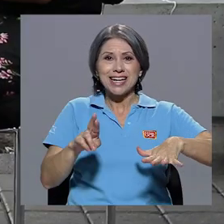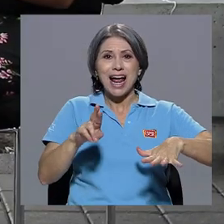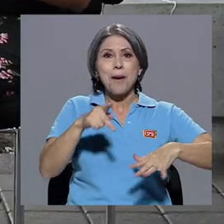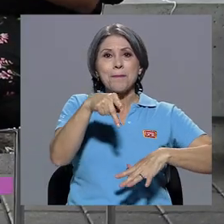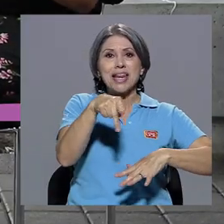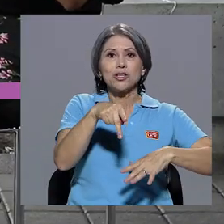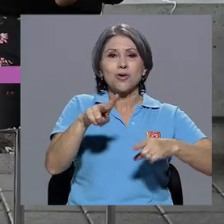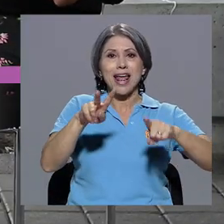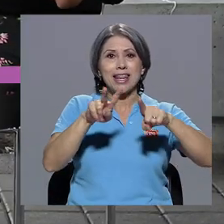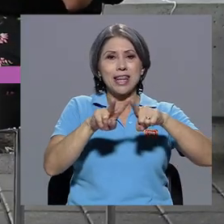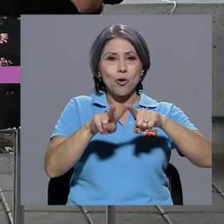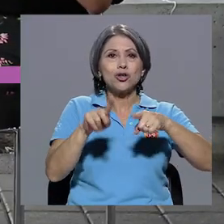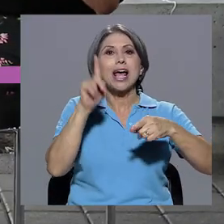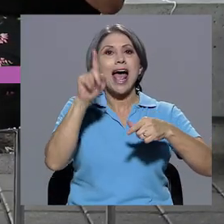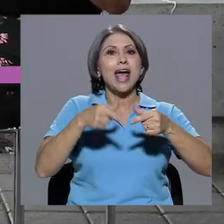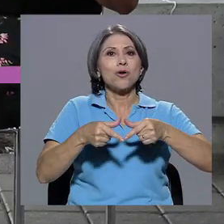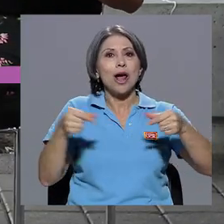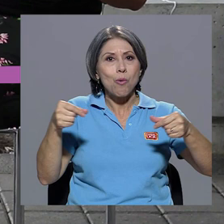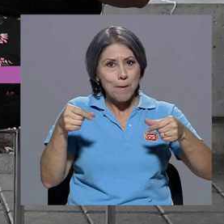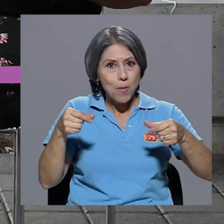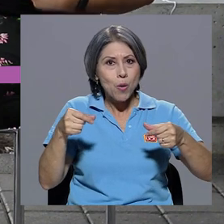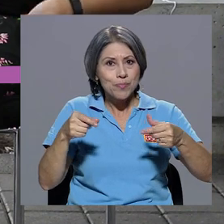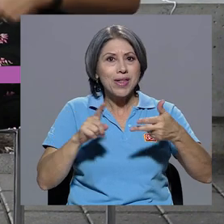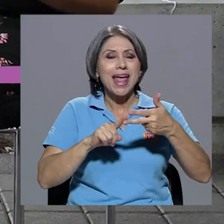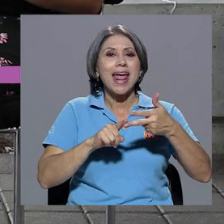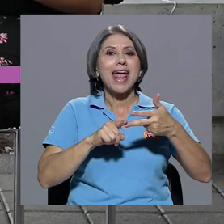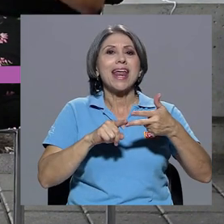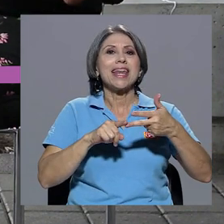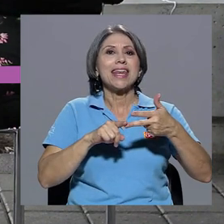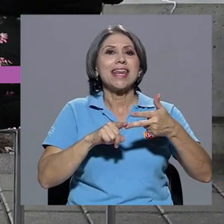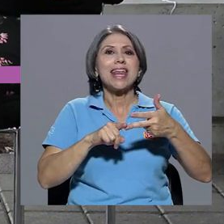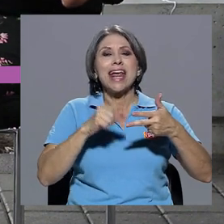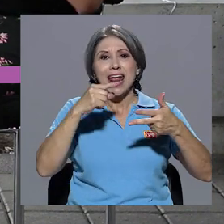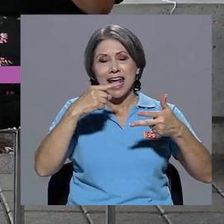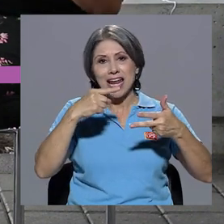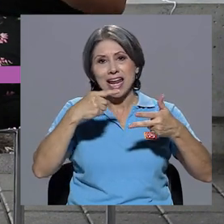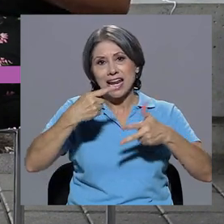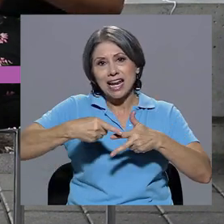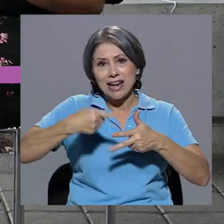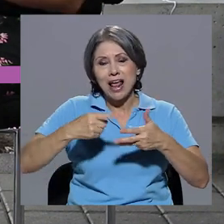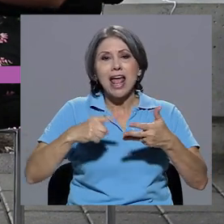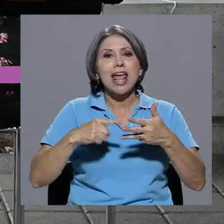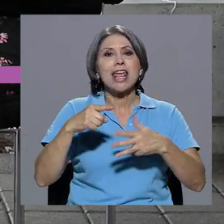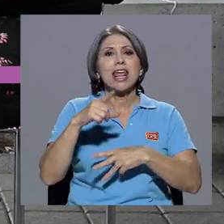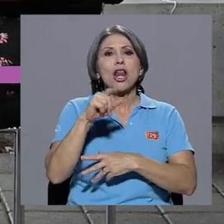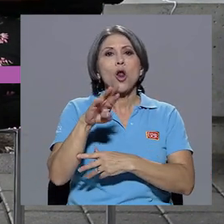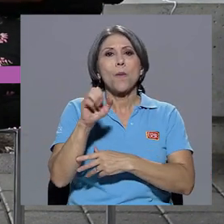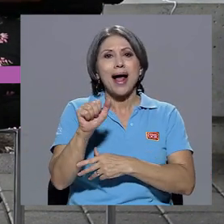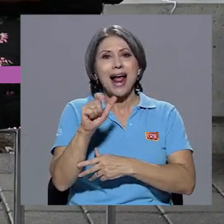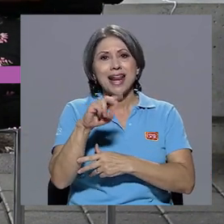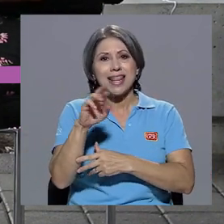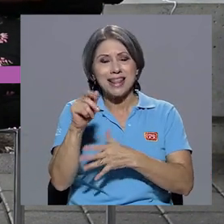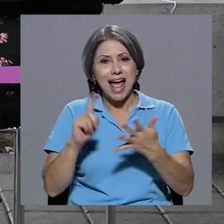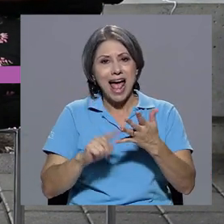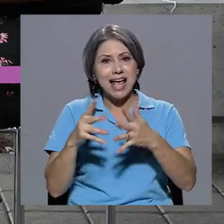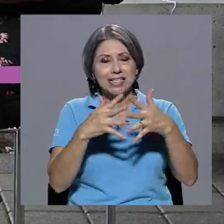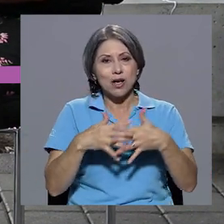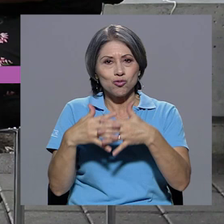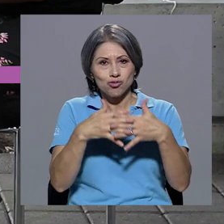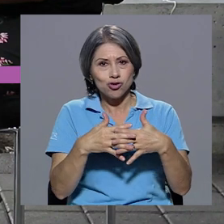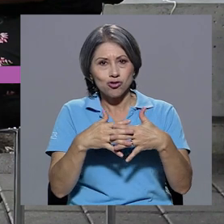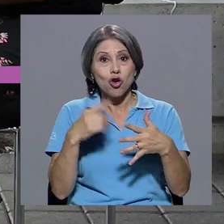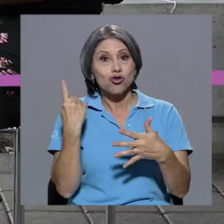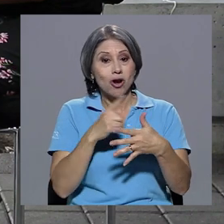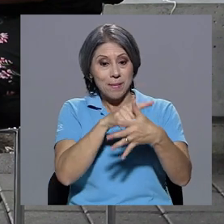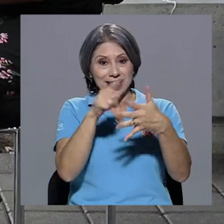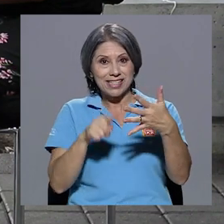una en Okinawa, en Japón, en Cerdeña, en Icaria, ¿sí?, en Grecia, y en Loma Linda, Estados Unidos. Son solamente 5. Y están siendo estudiados por